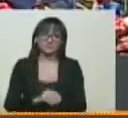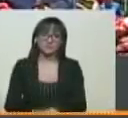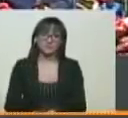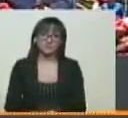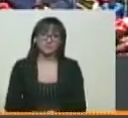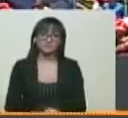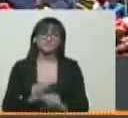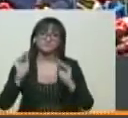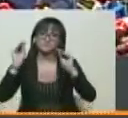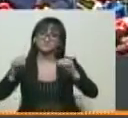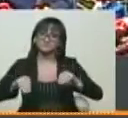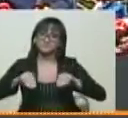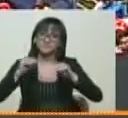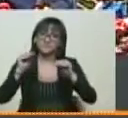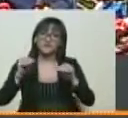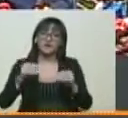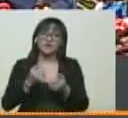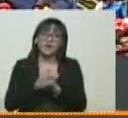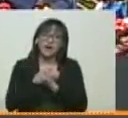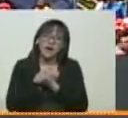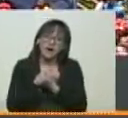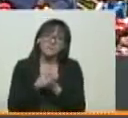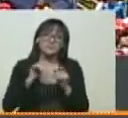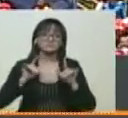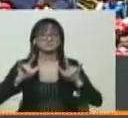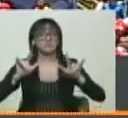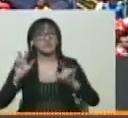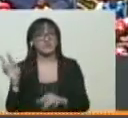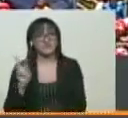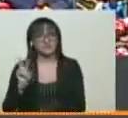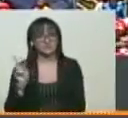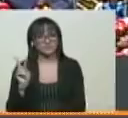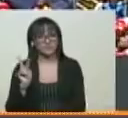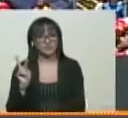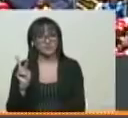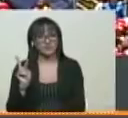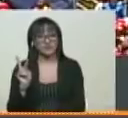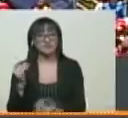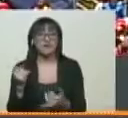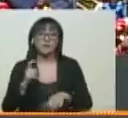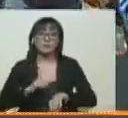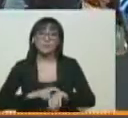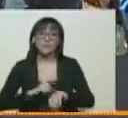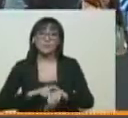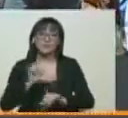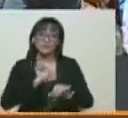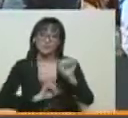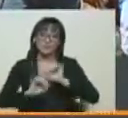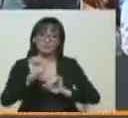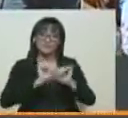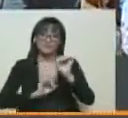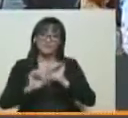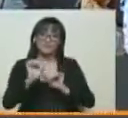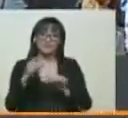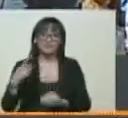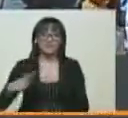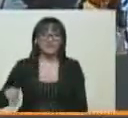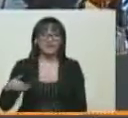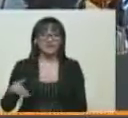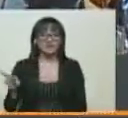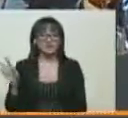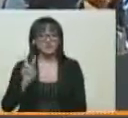Le hago un llamado a los que aman a Venezuela. Ha llegado la hora de defender el derecho